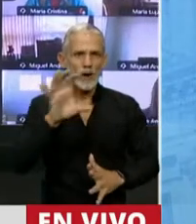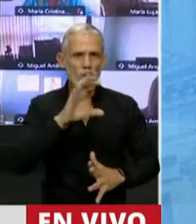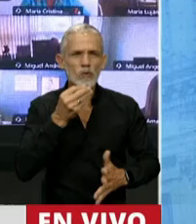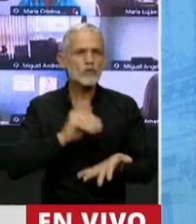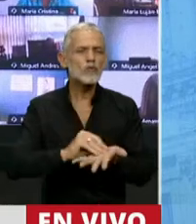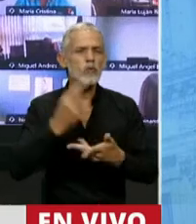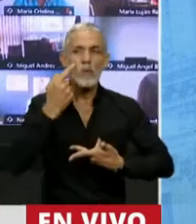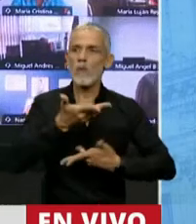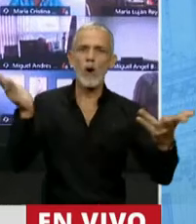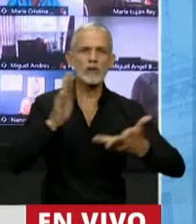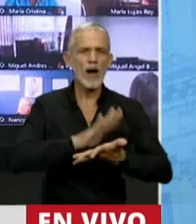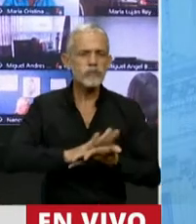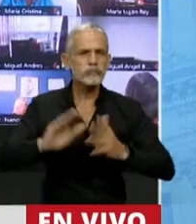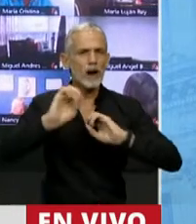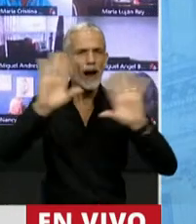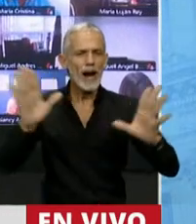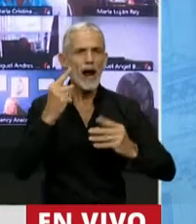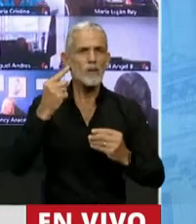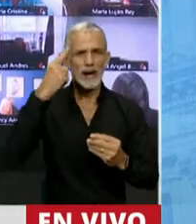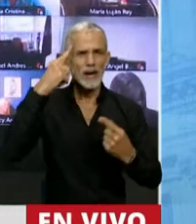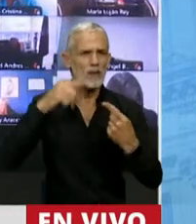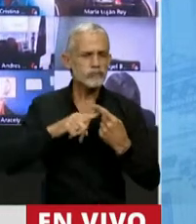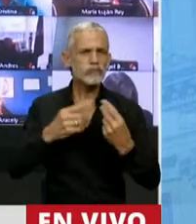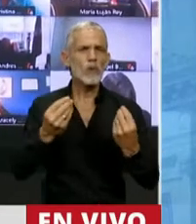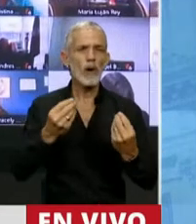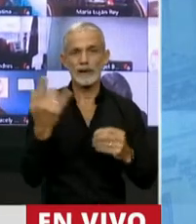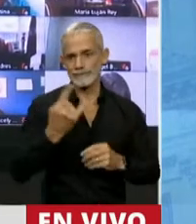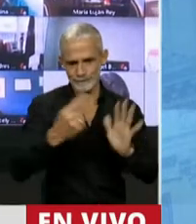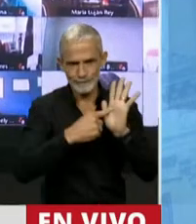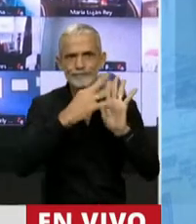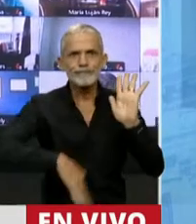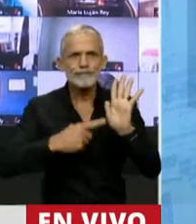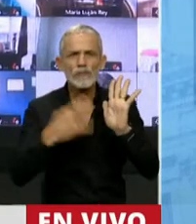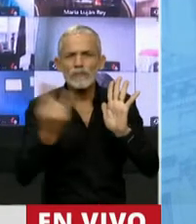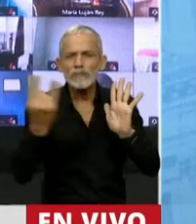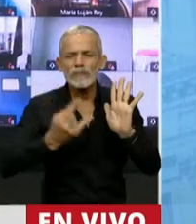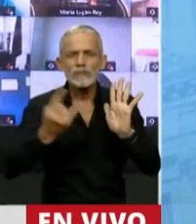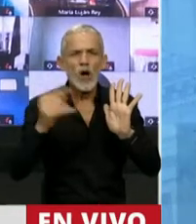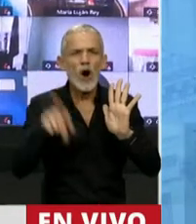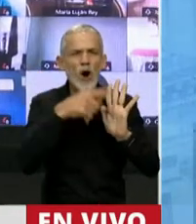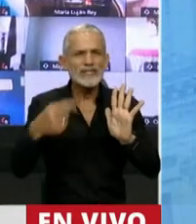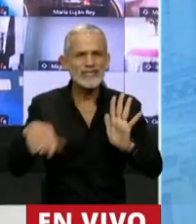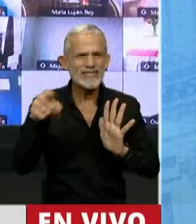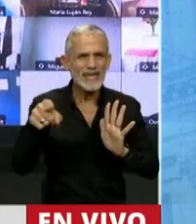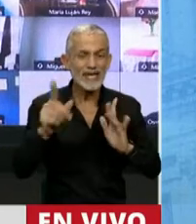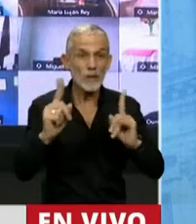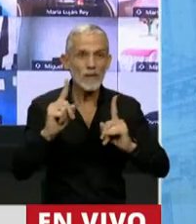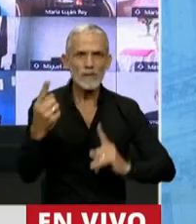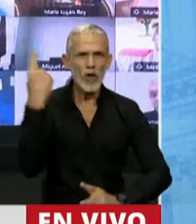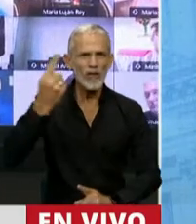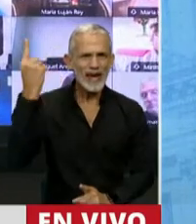de chubut de mostrar transparencia para generar conciencia social luchar un documento del conoce el propio